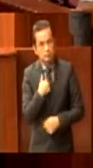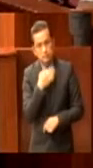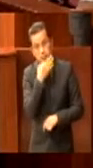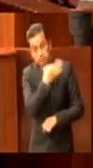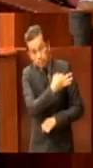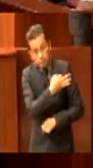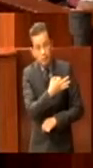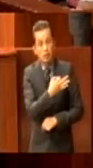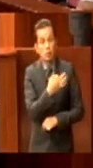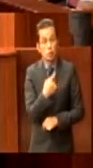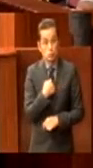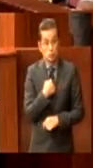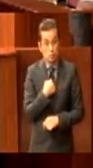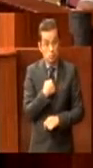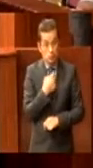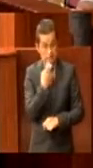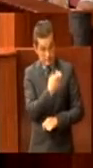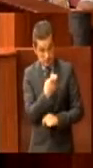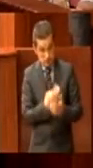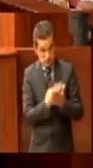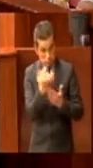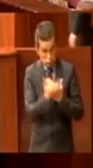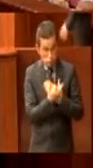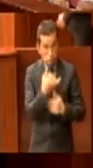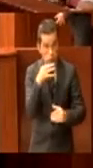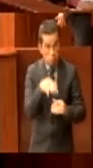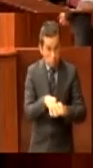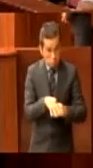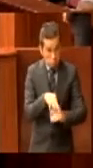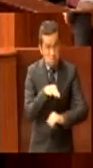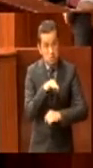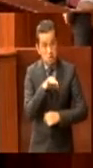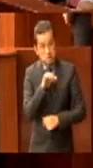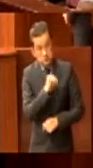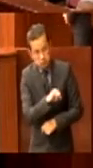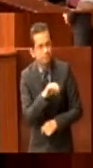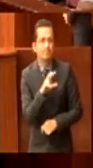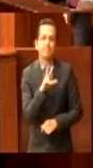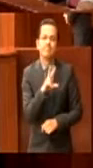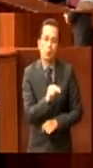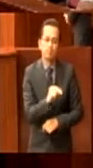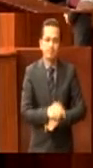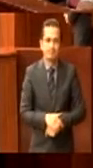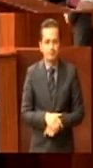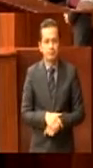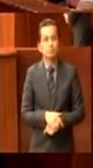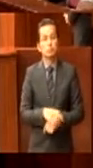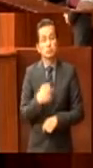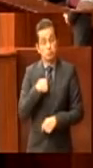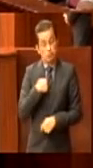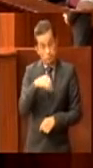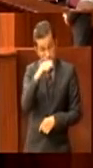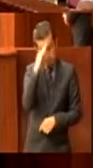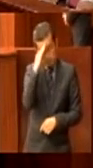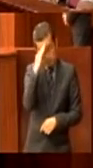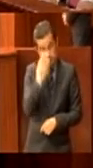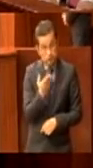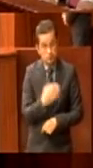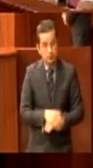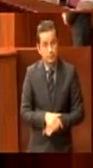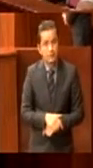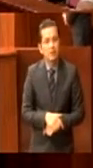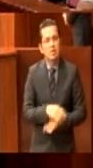no acompañará el proyecto que nos pone a nuestra consideración consideró que deberían